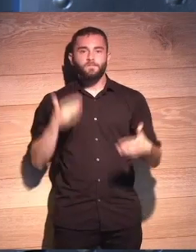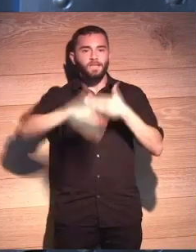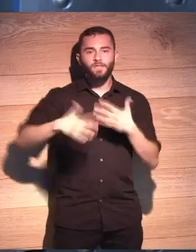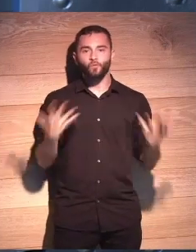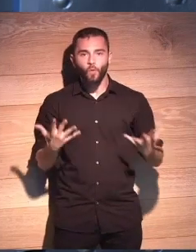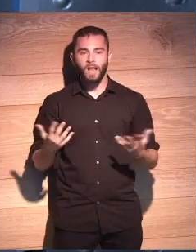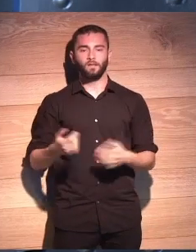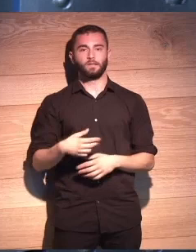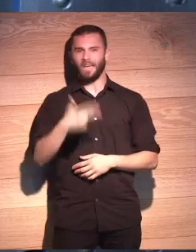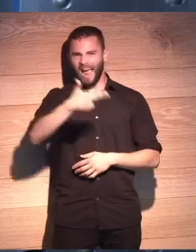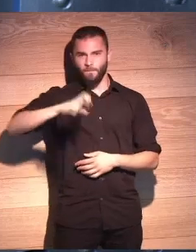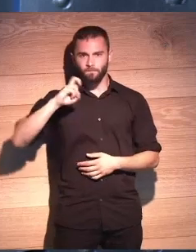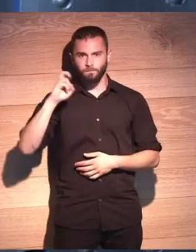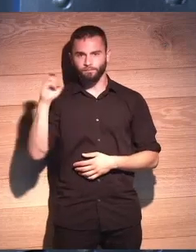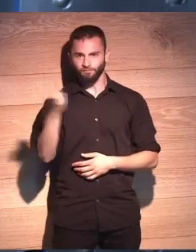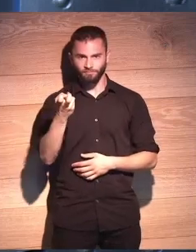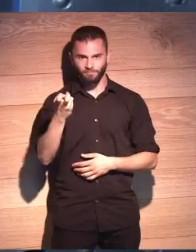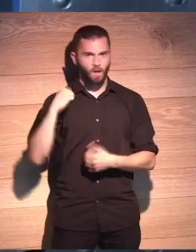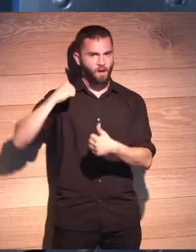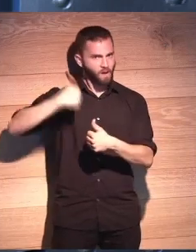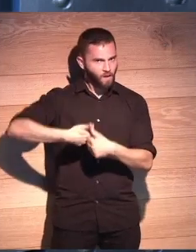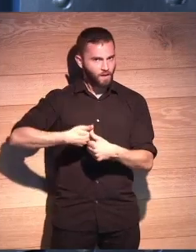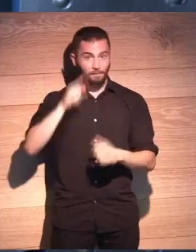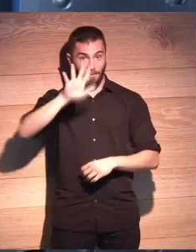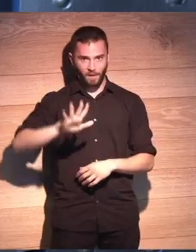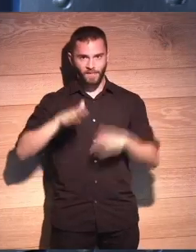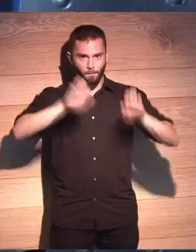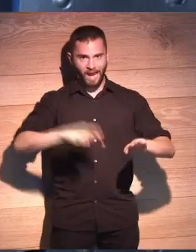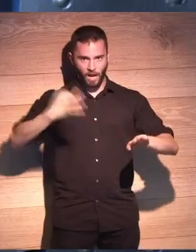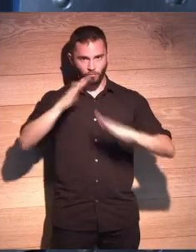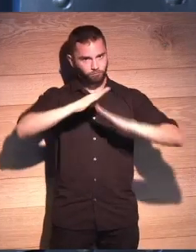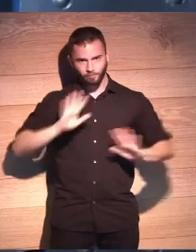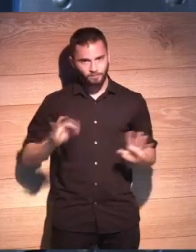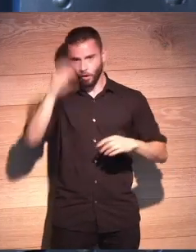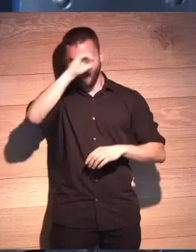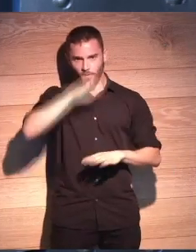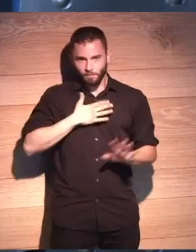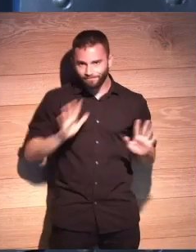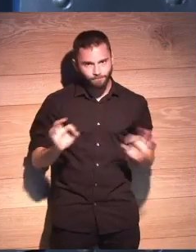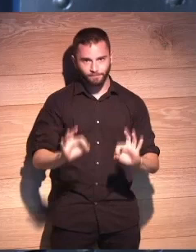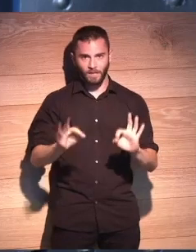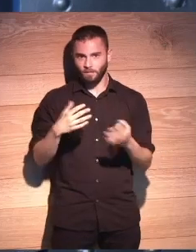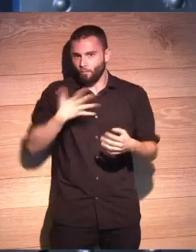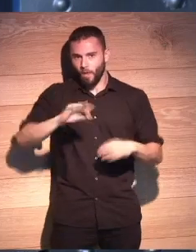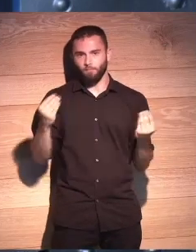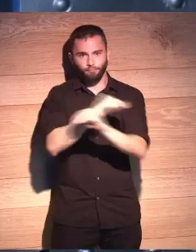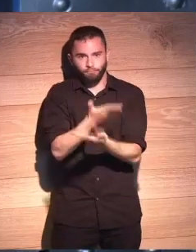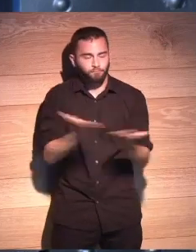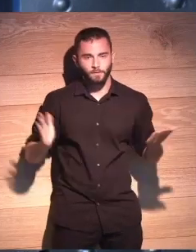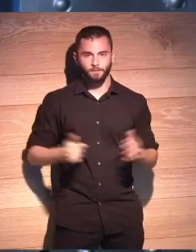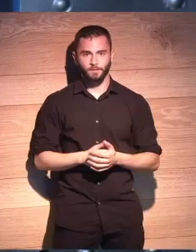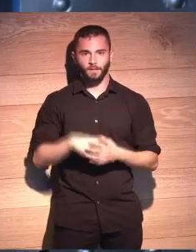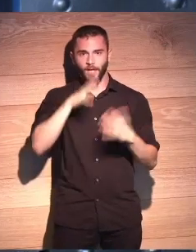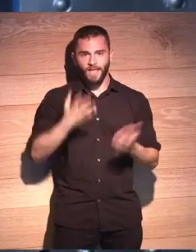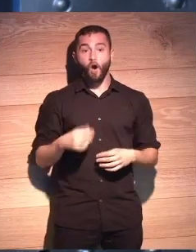carrera armamentística para esto, y a mí me parece que esto habría que pararlo. Es mi opinión, y cualquiera puede discrepar. Y aquí llegamos ya